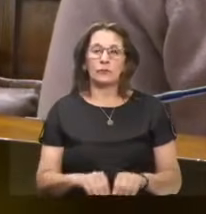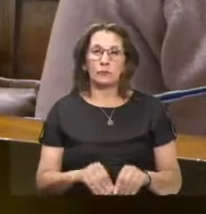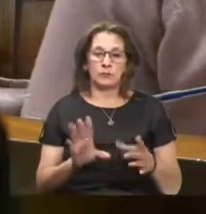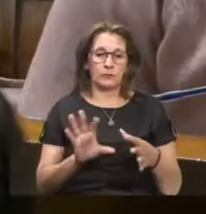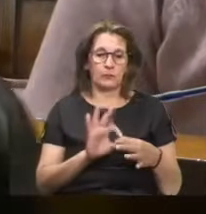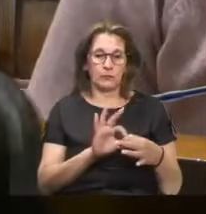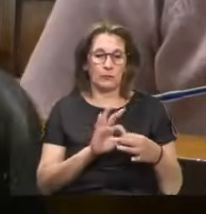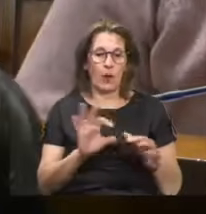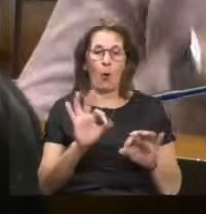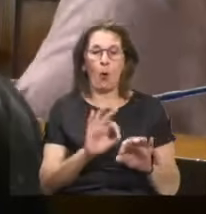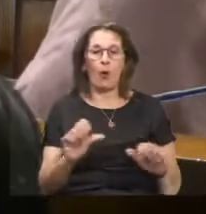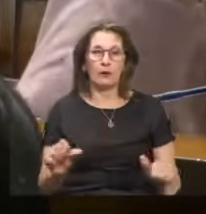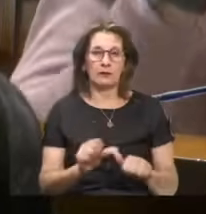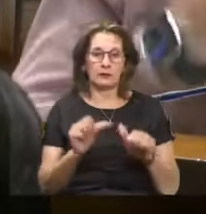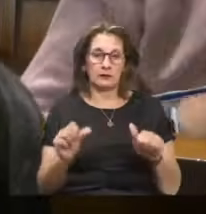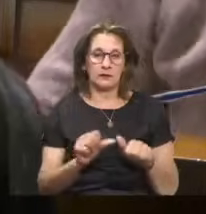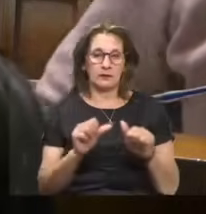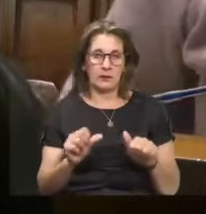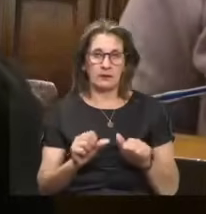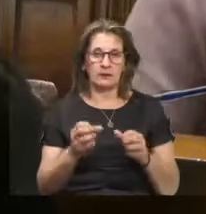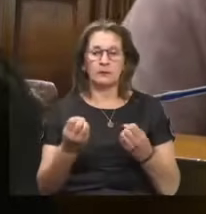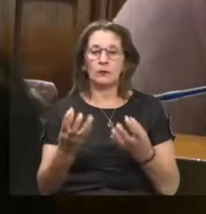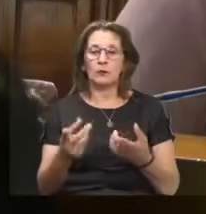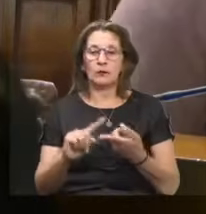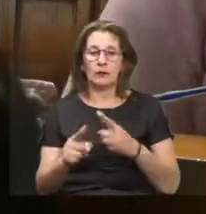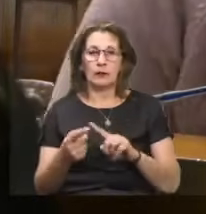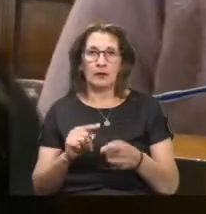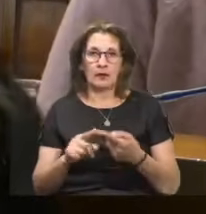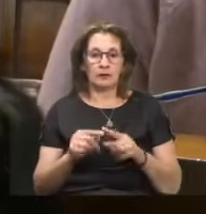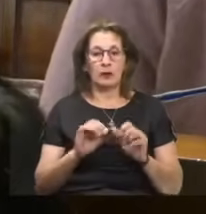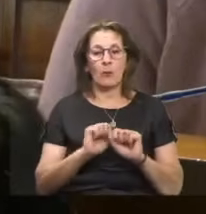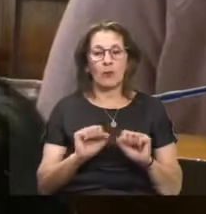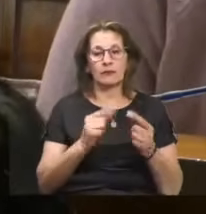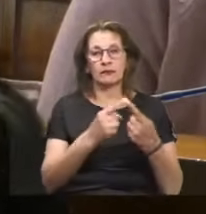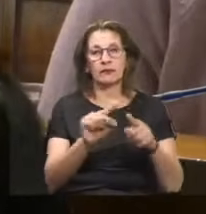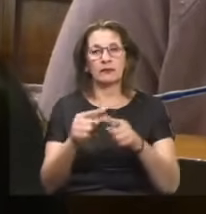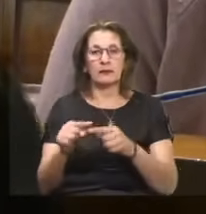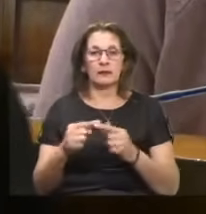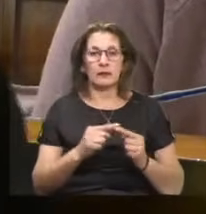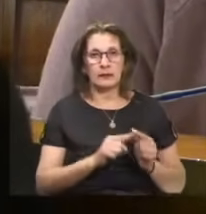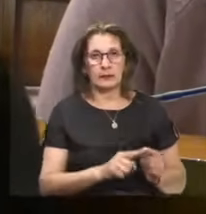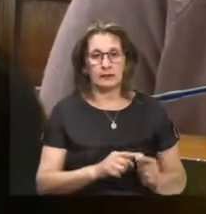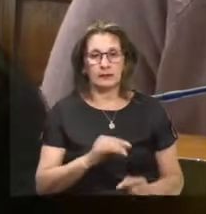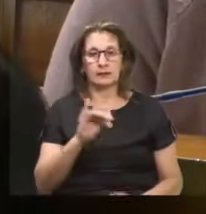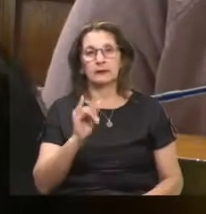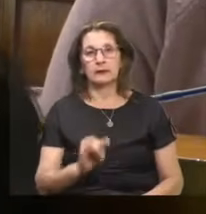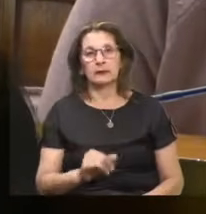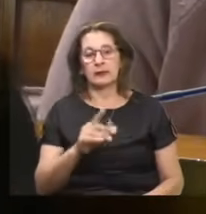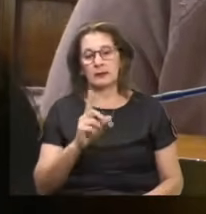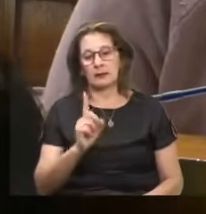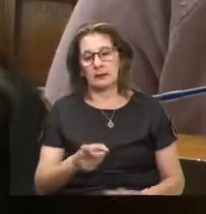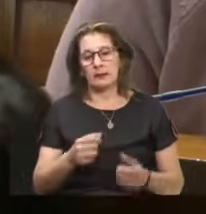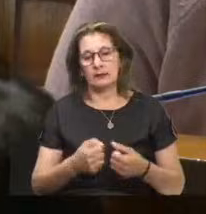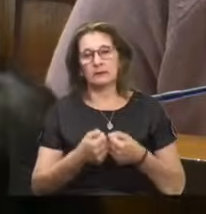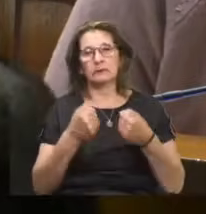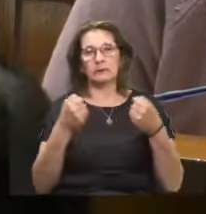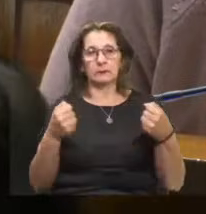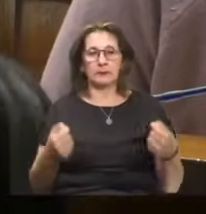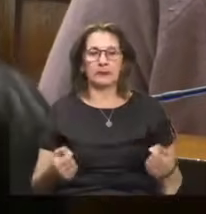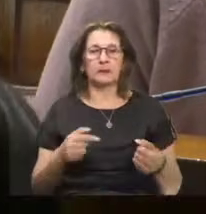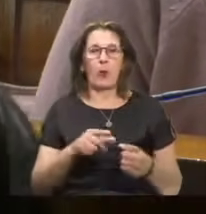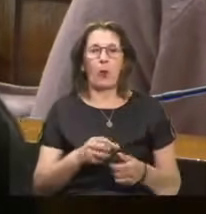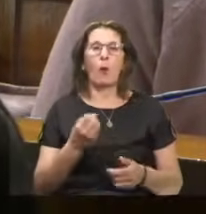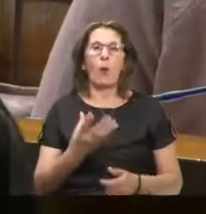o actividades, ya que las relaciones pueden ser de distinta naturaleza y se ensancha aún más cuando entramos a analizar